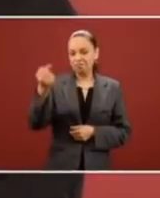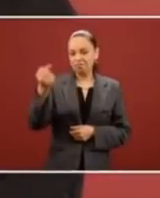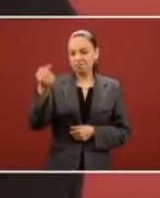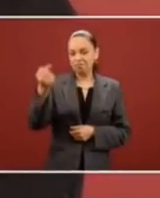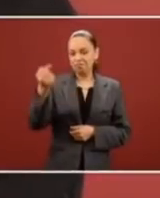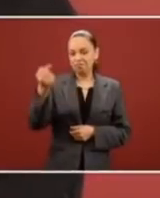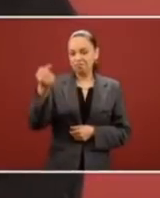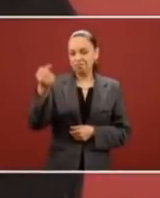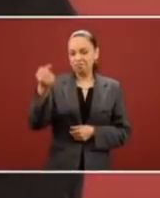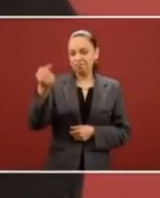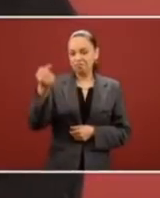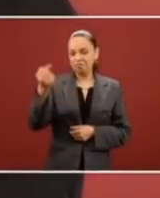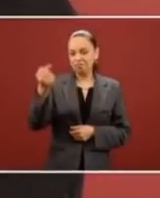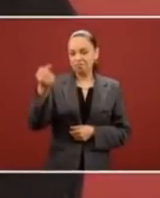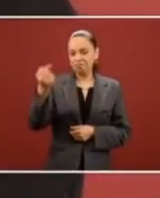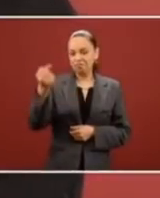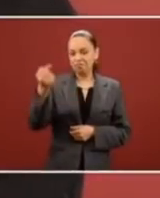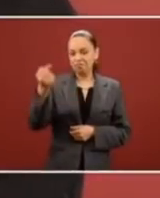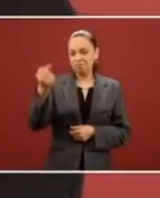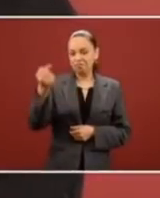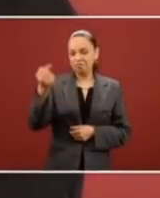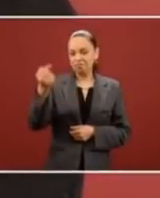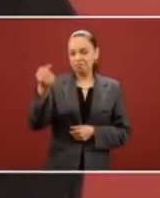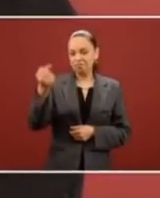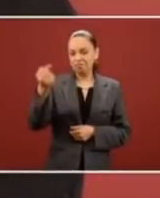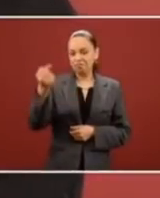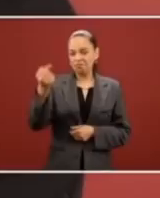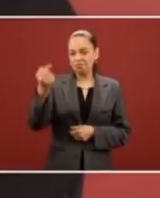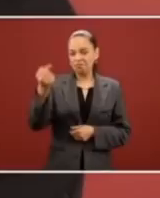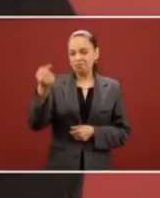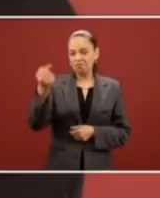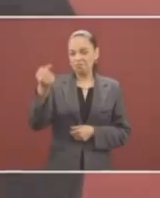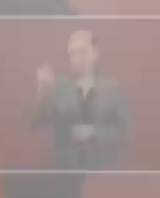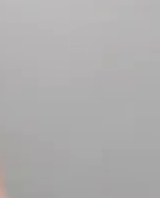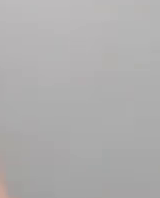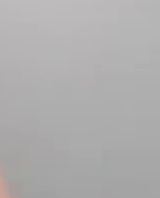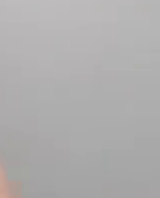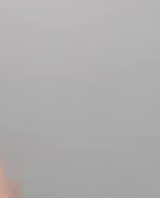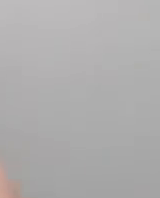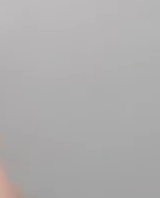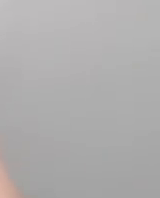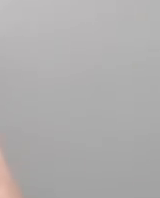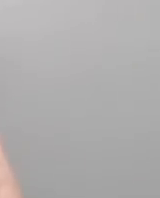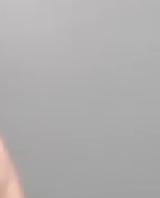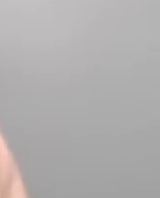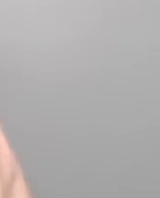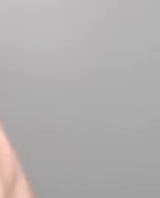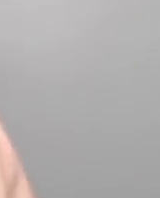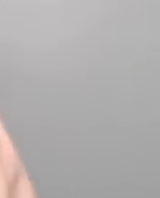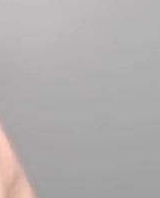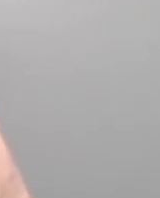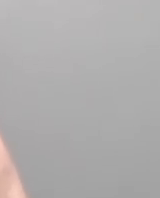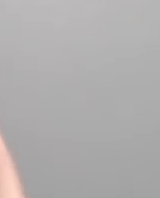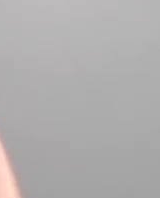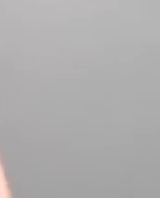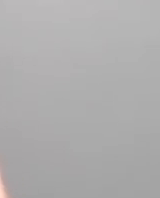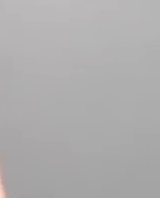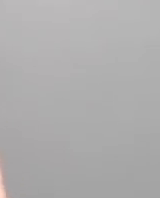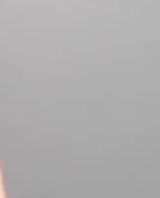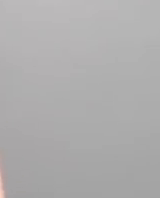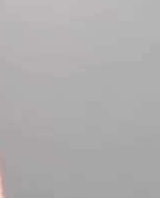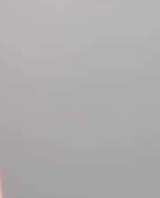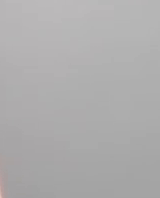Bueno, ahí ya fue el asunto relacionado con el coronavirus, que tampoco es tema menor y que también le interesan al Grupo Reforma,